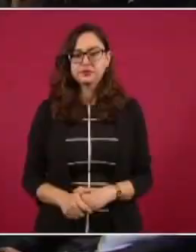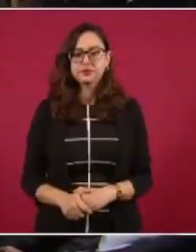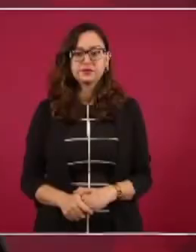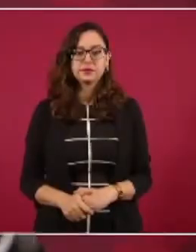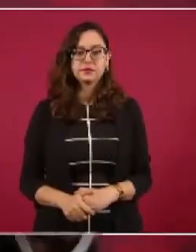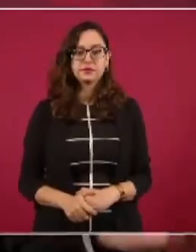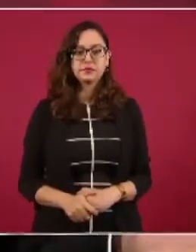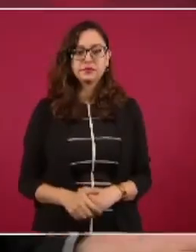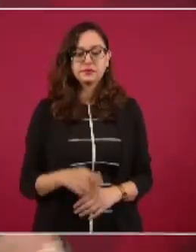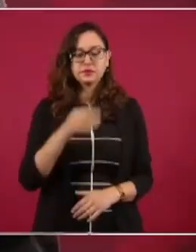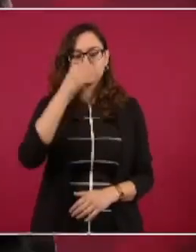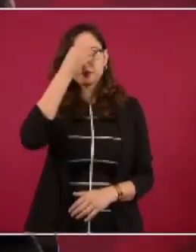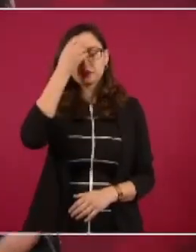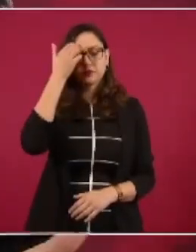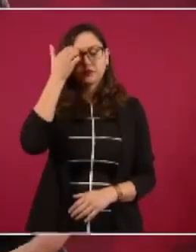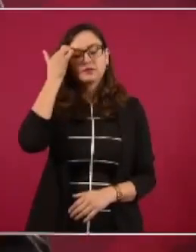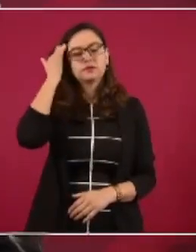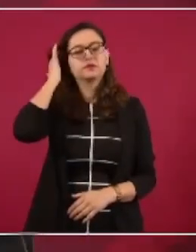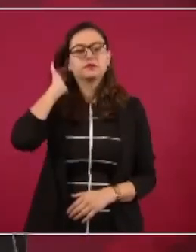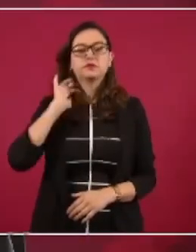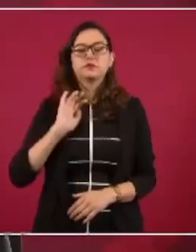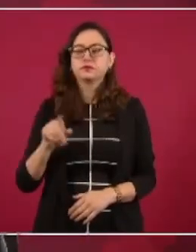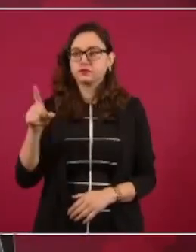Y que hablen con sus partidos,